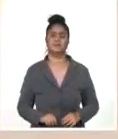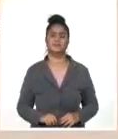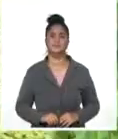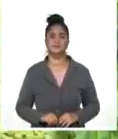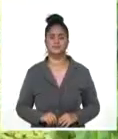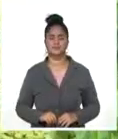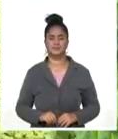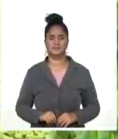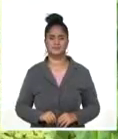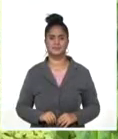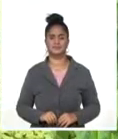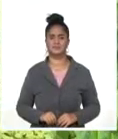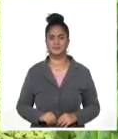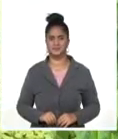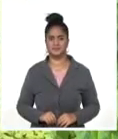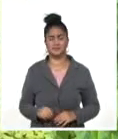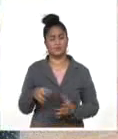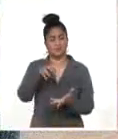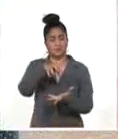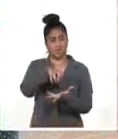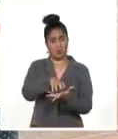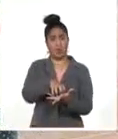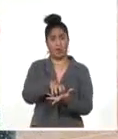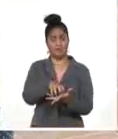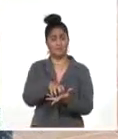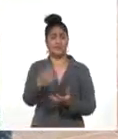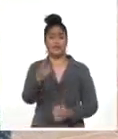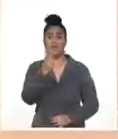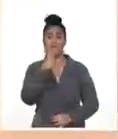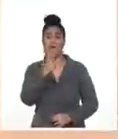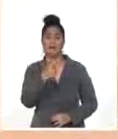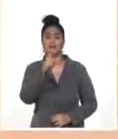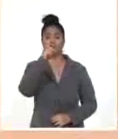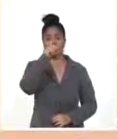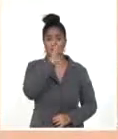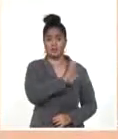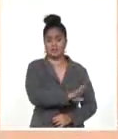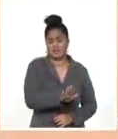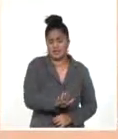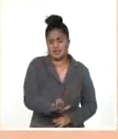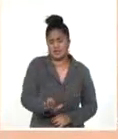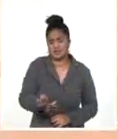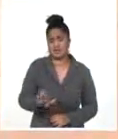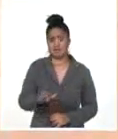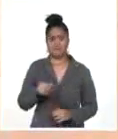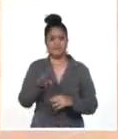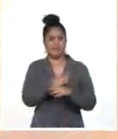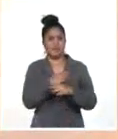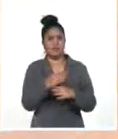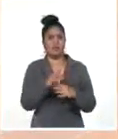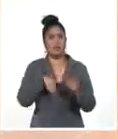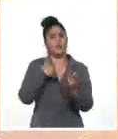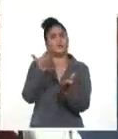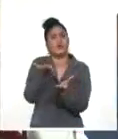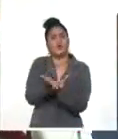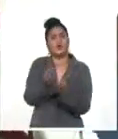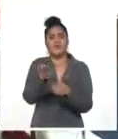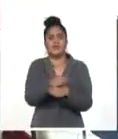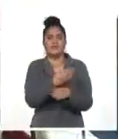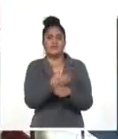Centro a más espacios adolescentes, concebido para atender a este grupo de la sociedad, amplía sus propuestas y lo hace con actividades para los